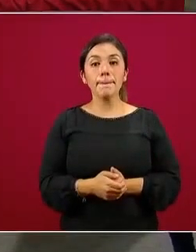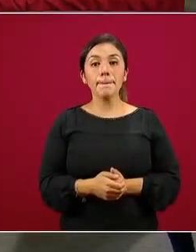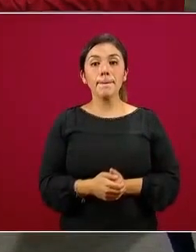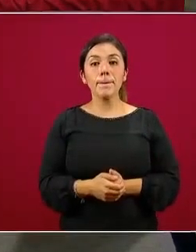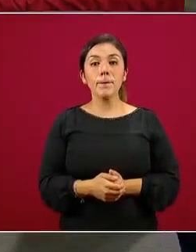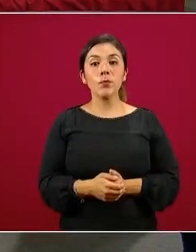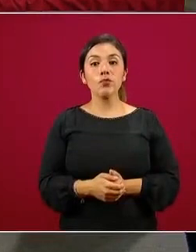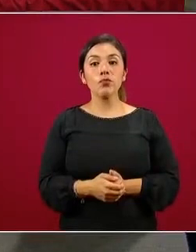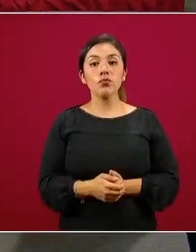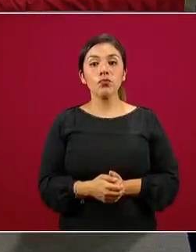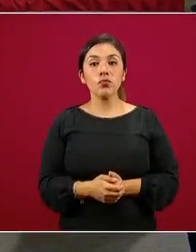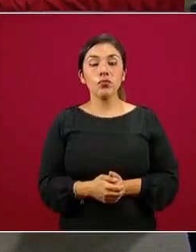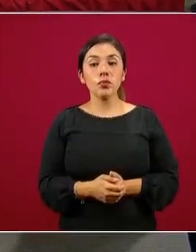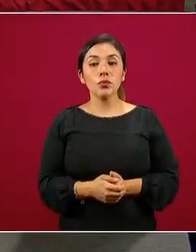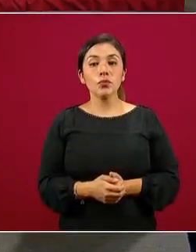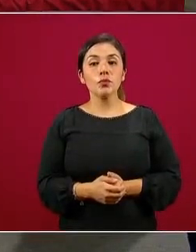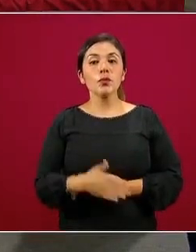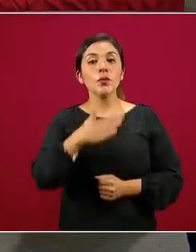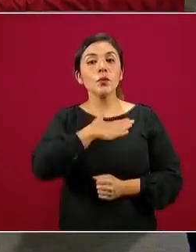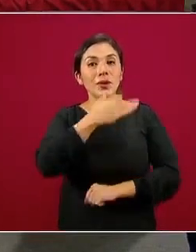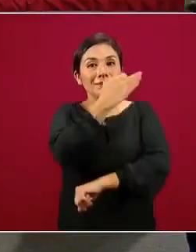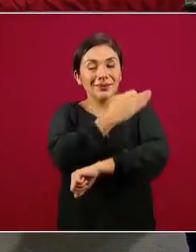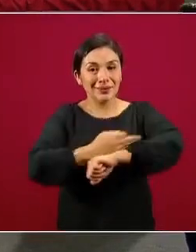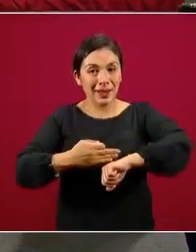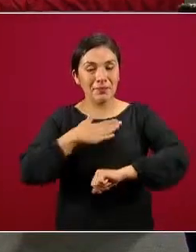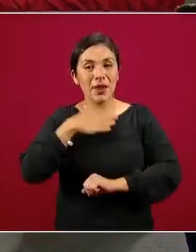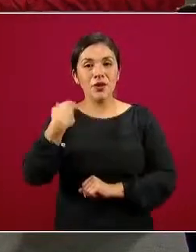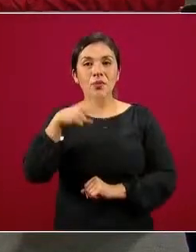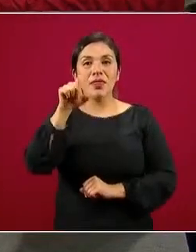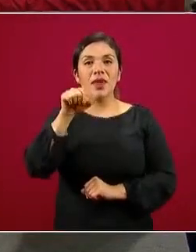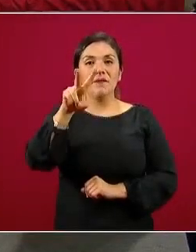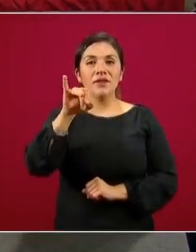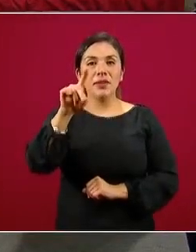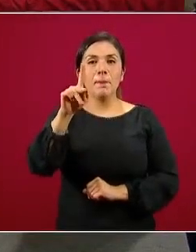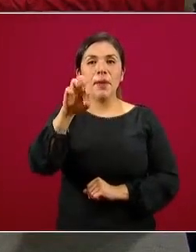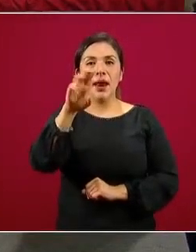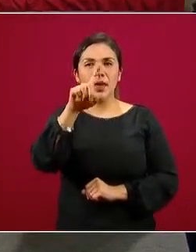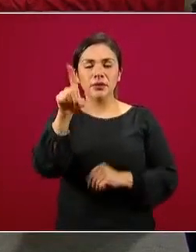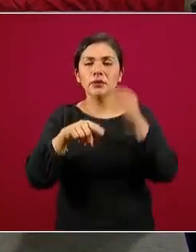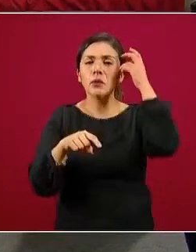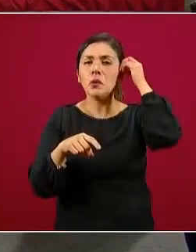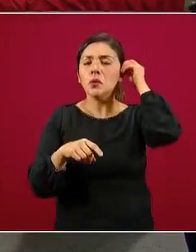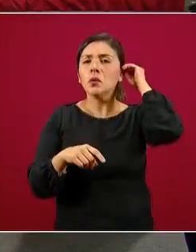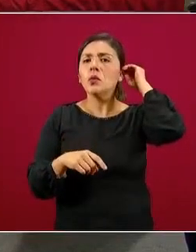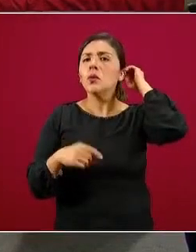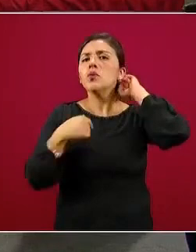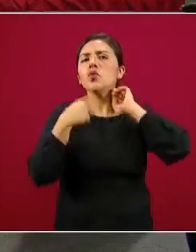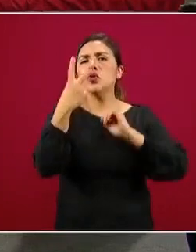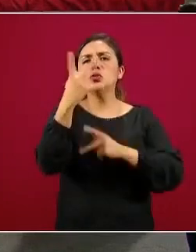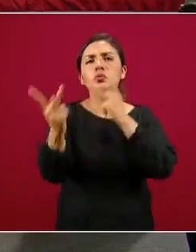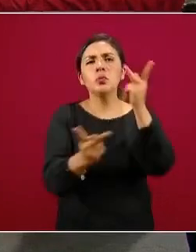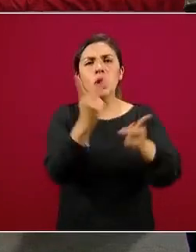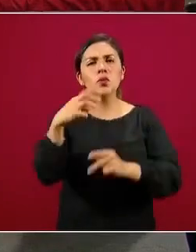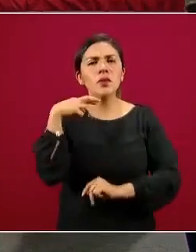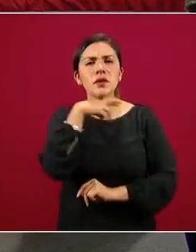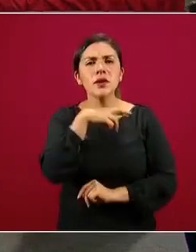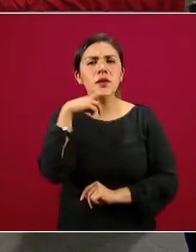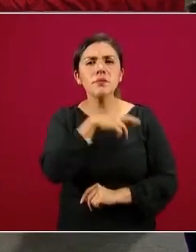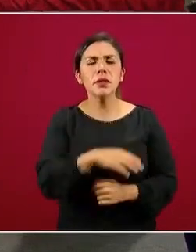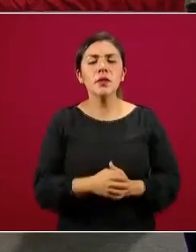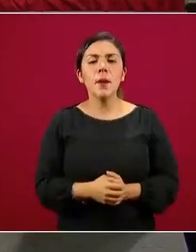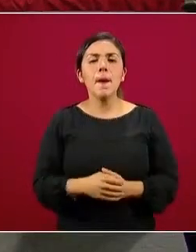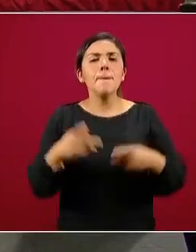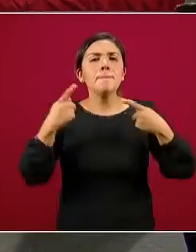los demás mañana doctor buenas buenas tardes david pérez de tejada del grupo audio grama comunicaciones dos preguntas rápidas de las